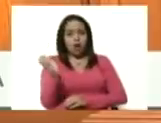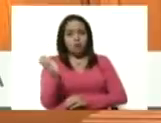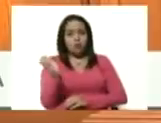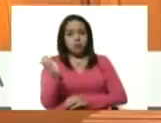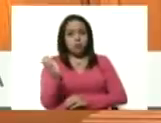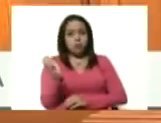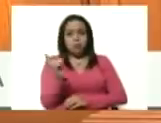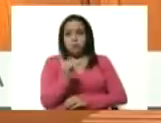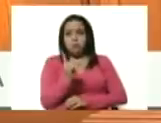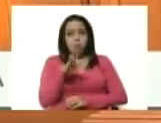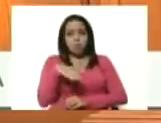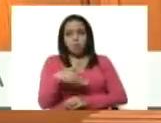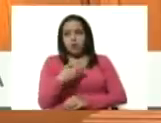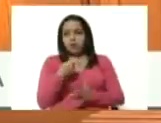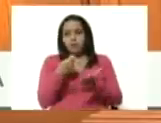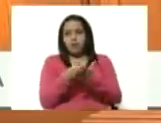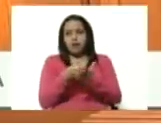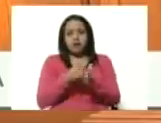Santa Lucía.